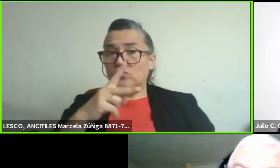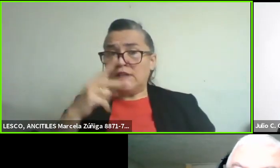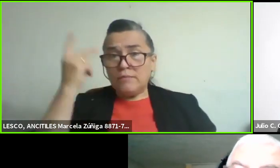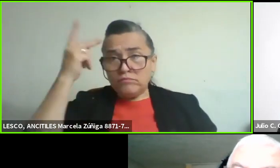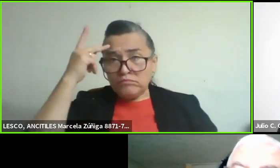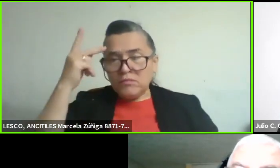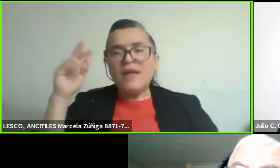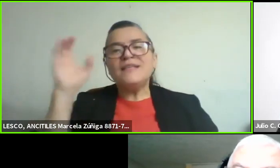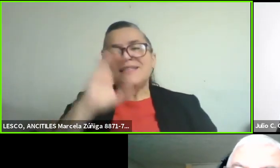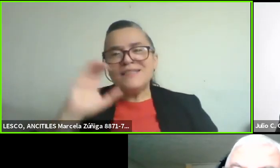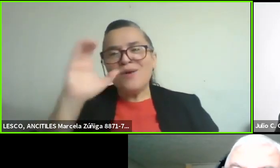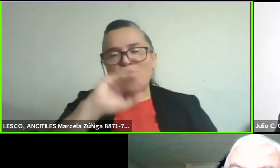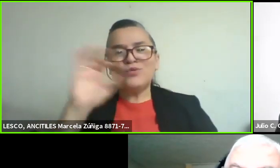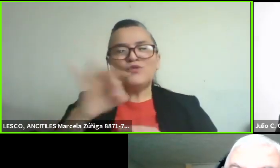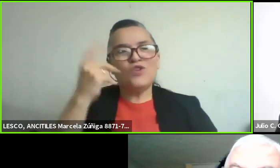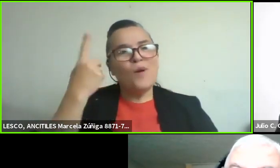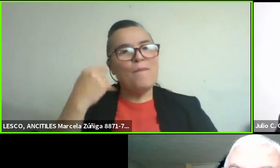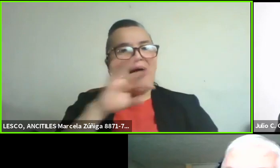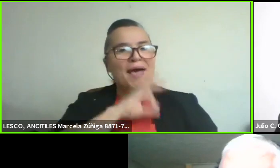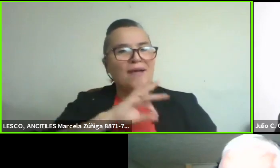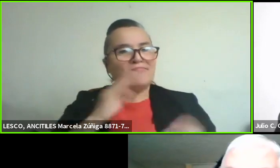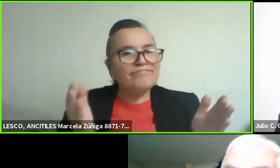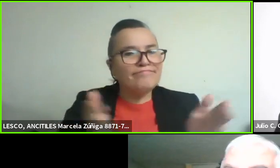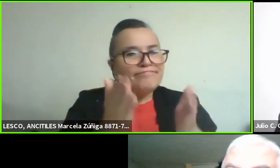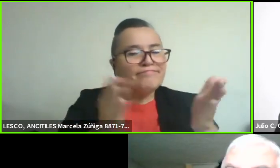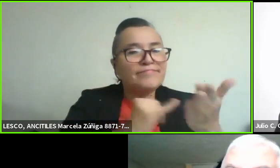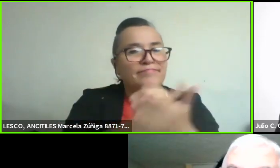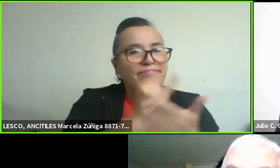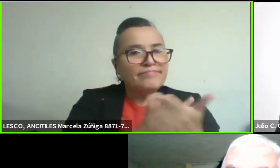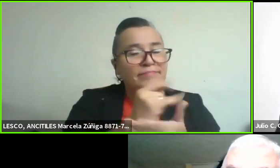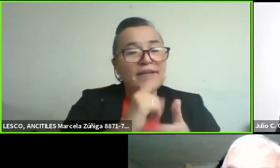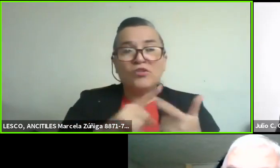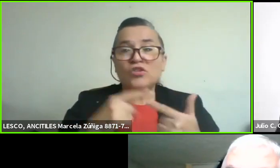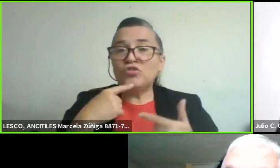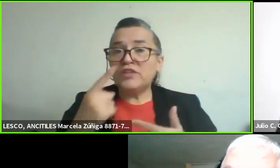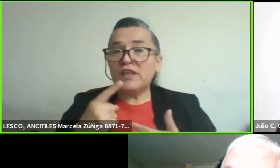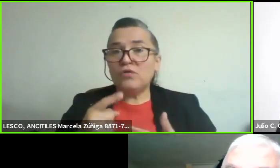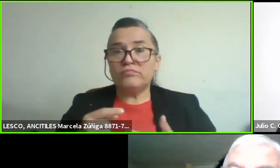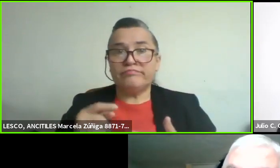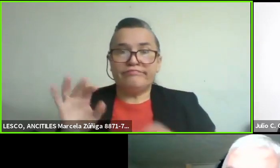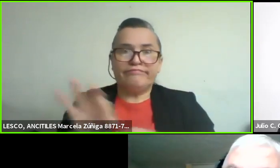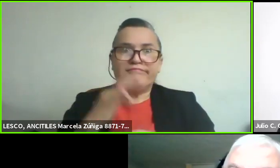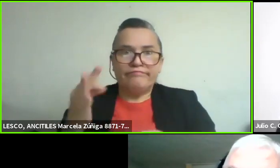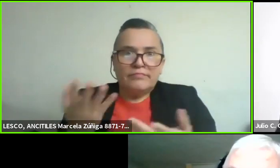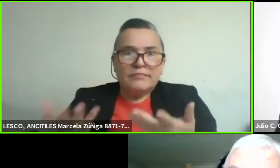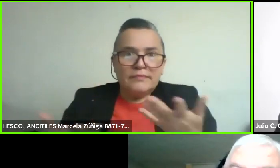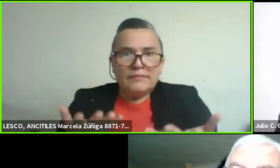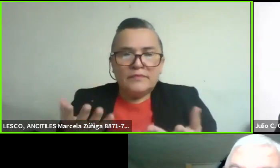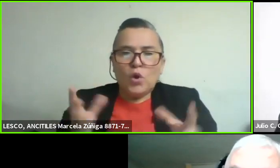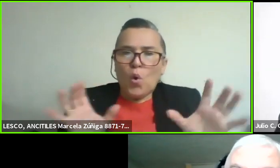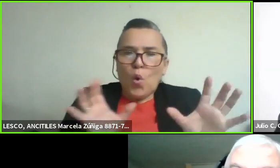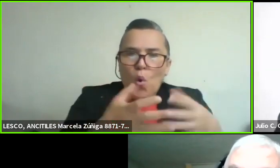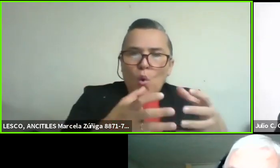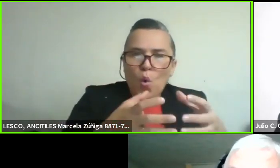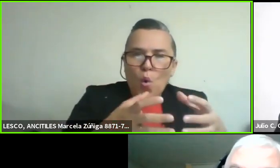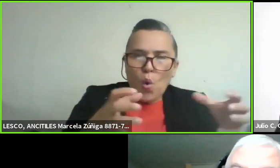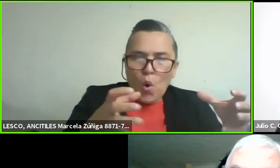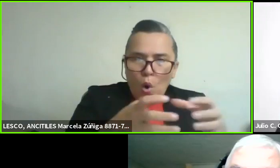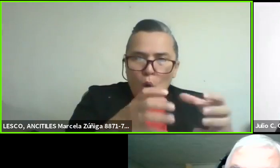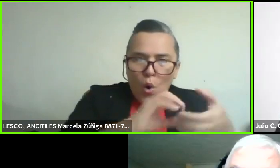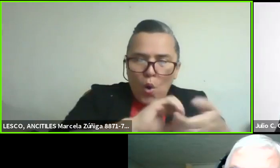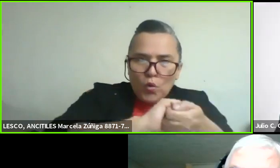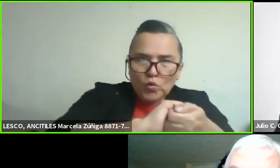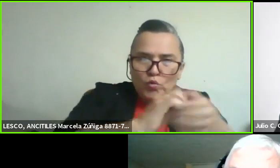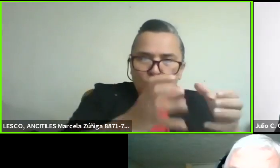los mecanismos para favorecer la investigación yo insisto en algunos mecanismos claves consolidar núcleos de investigación con personas bien